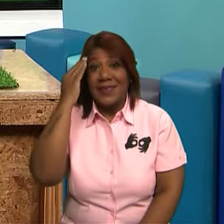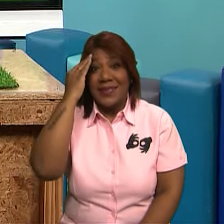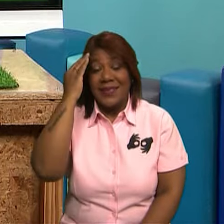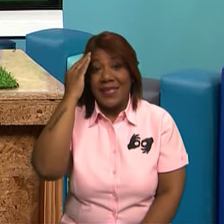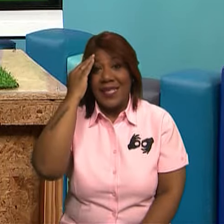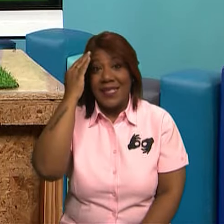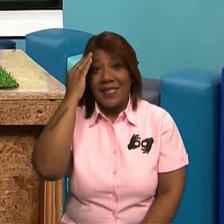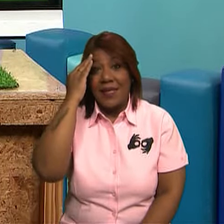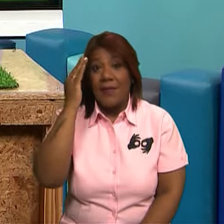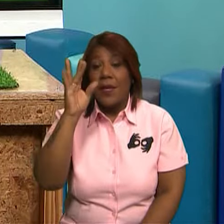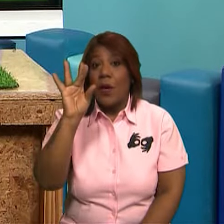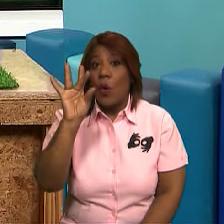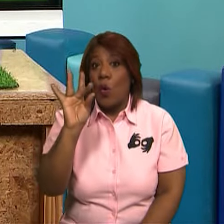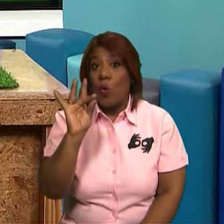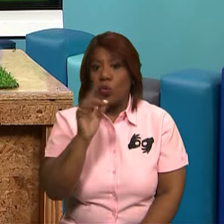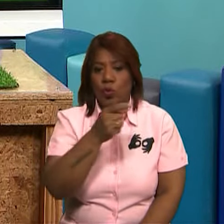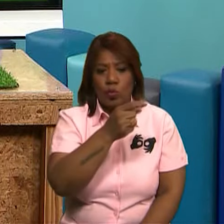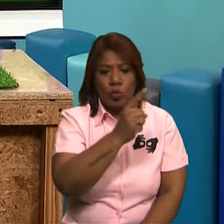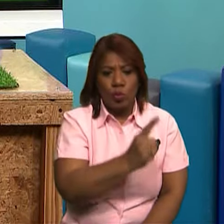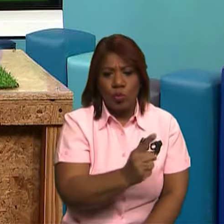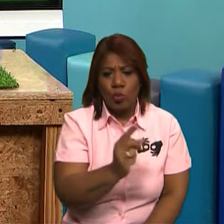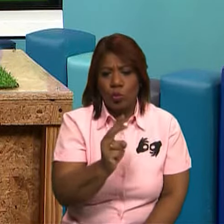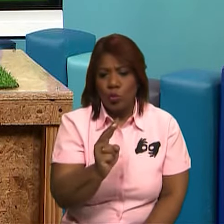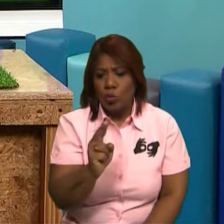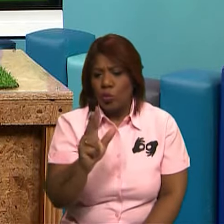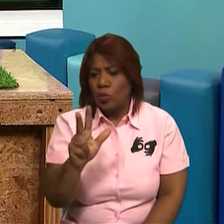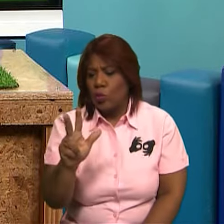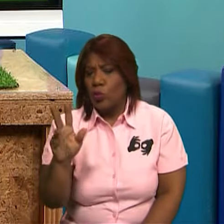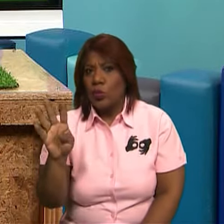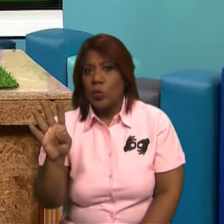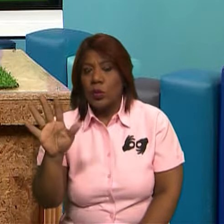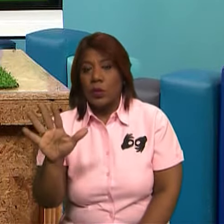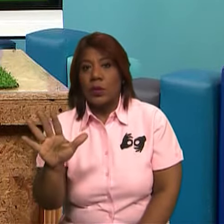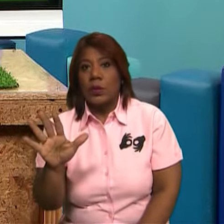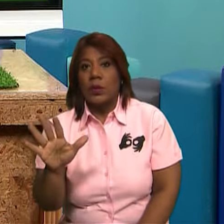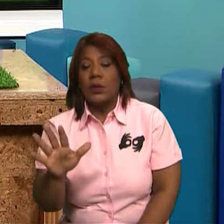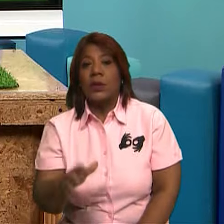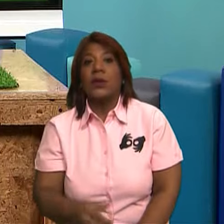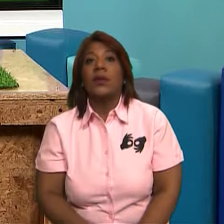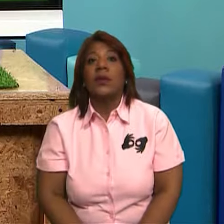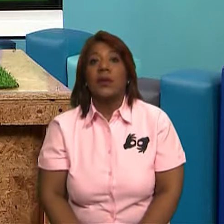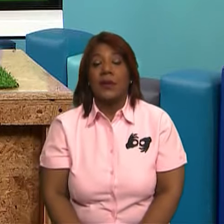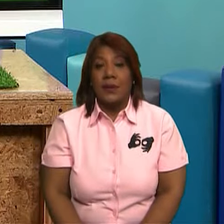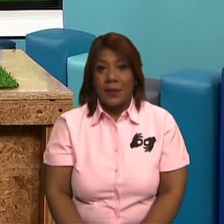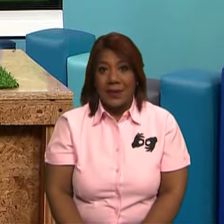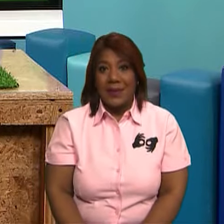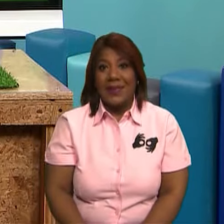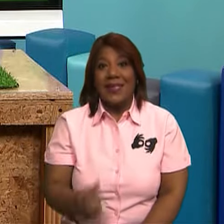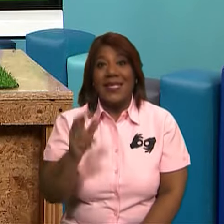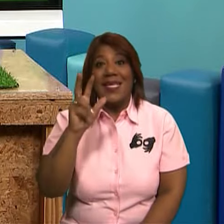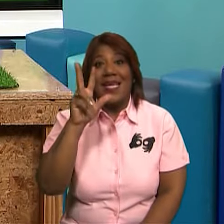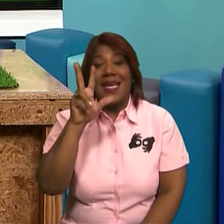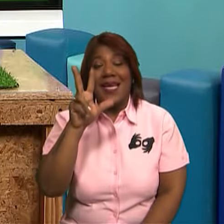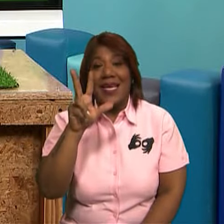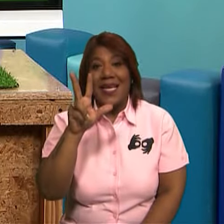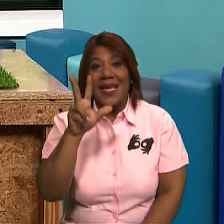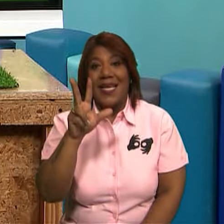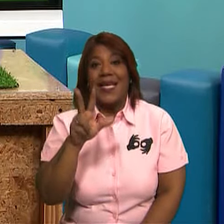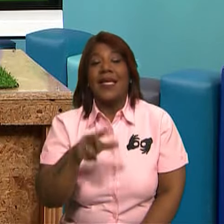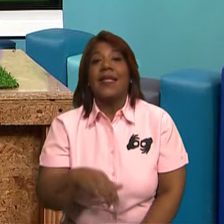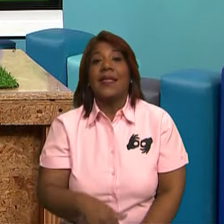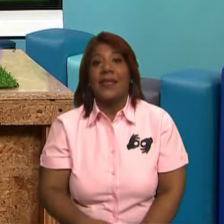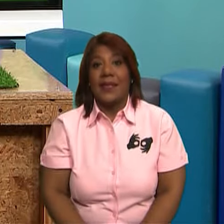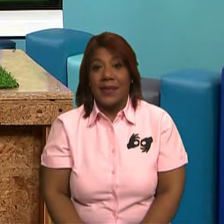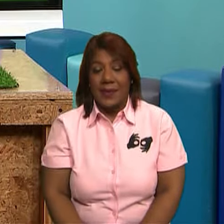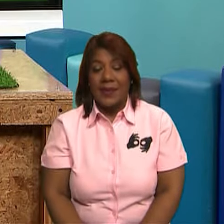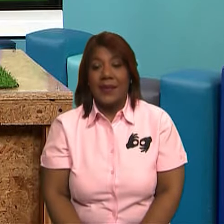tenemos 8 bolitas en cada vaso. Y ahora miren. ¿Cuánto me sobraron? 3. Me sobran 3,